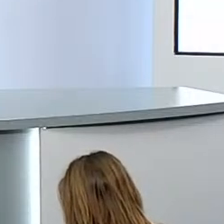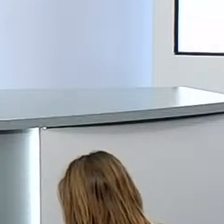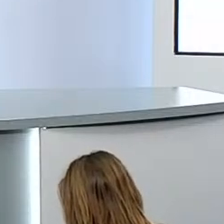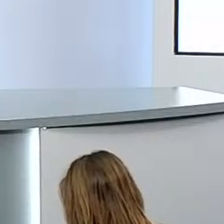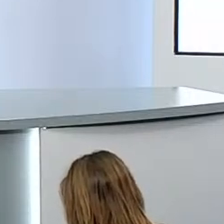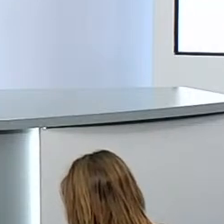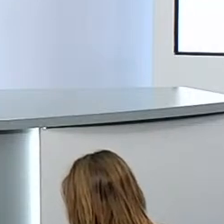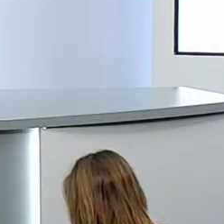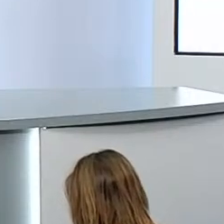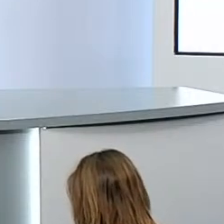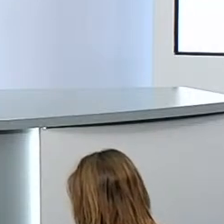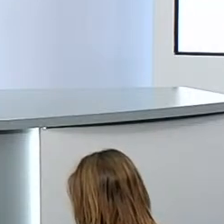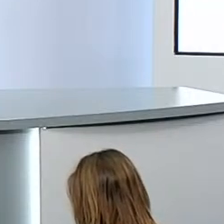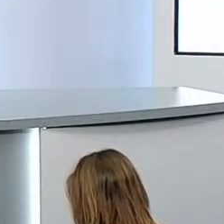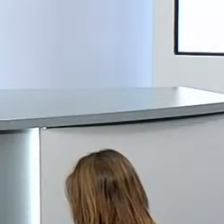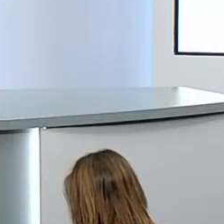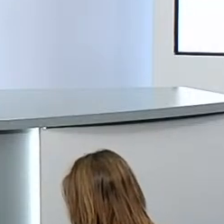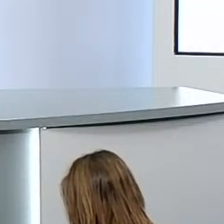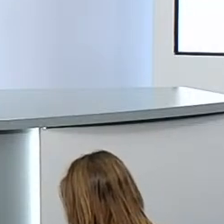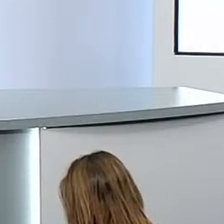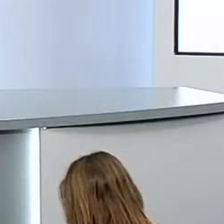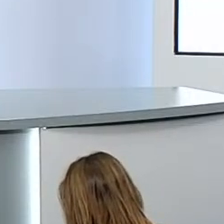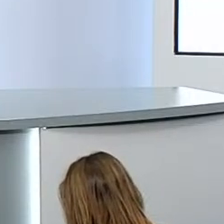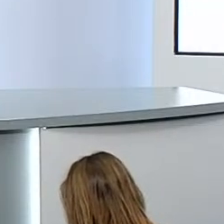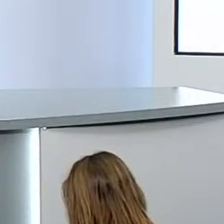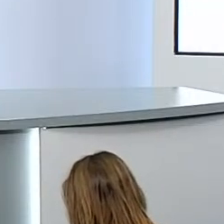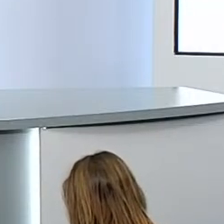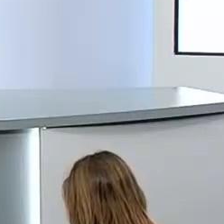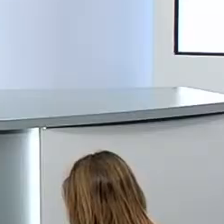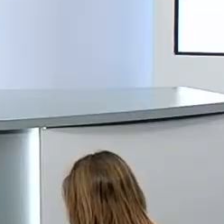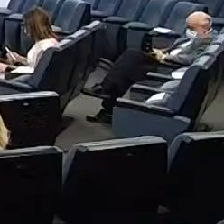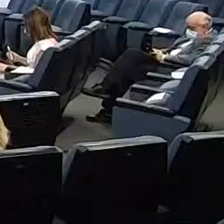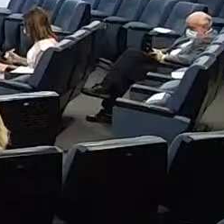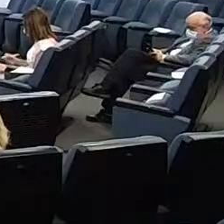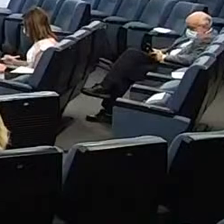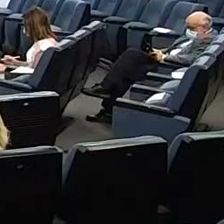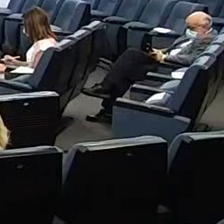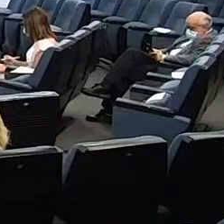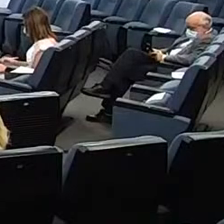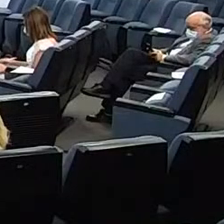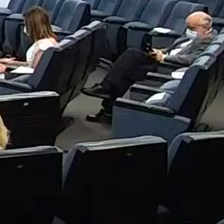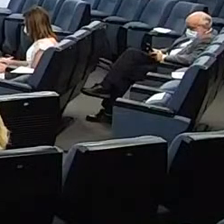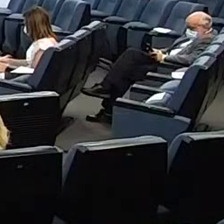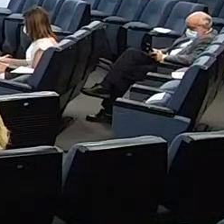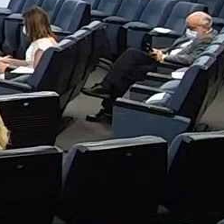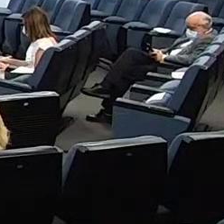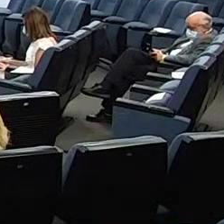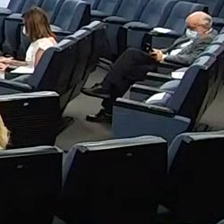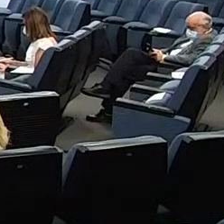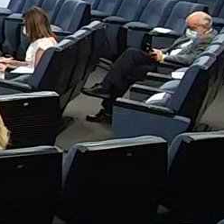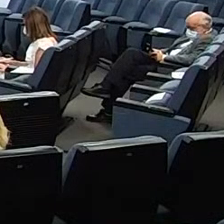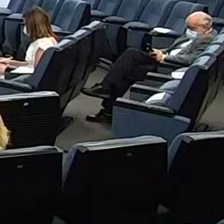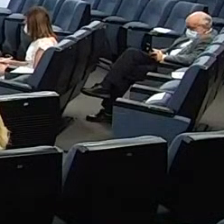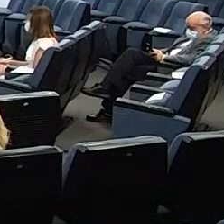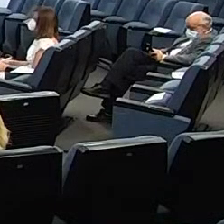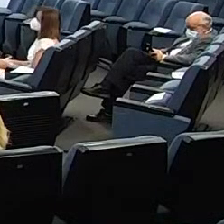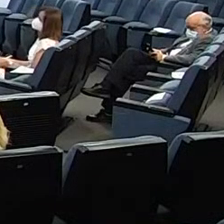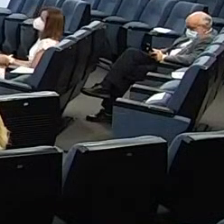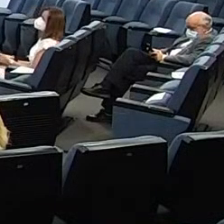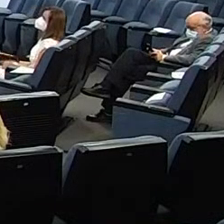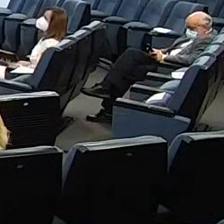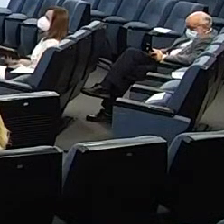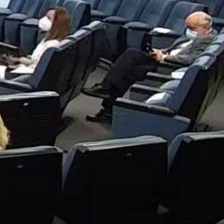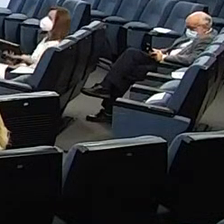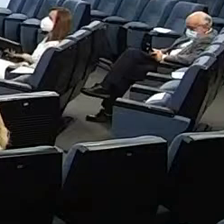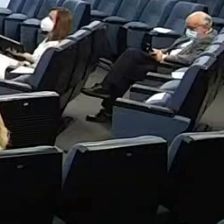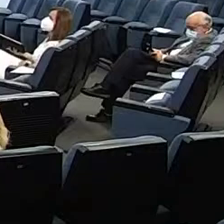buenas tardes saludos cordiales a quienes se encuentran aquí en esta sala ya que nos siguen también a través de